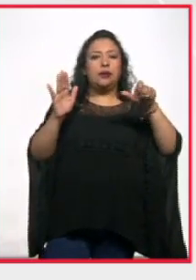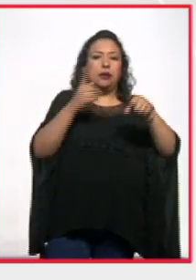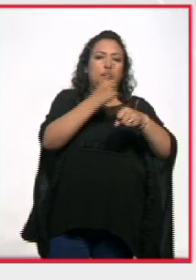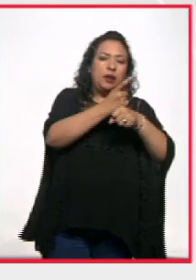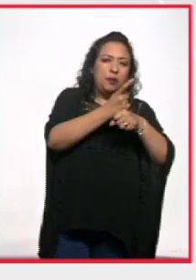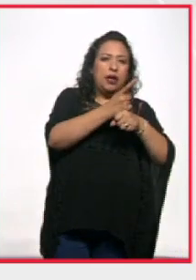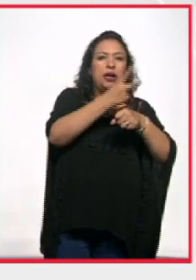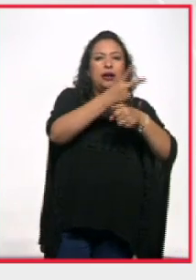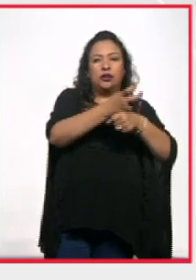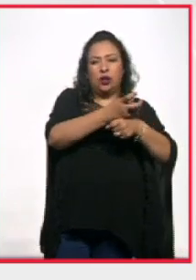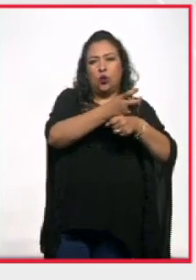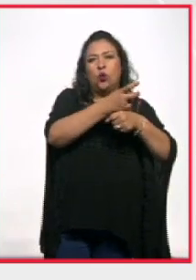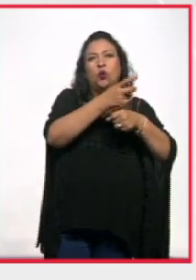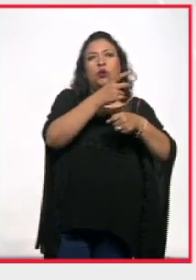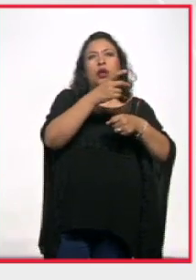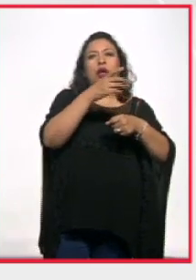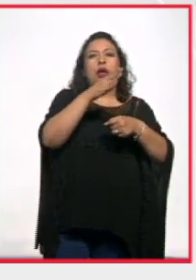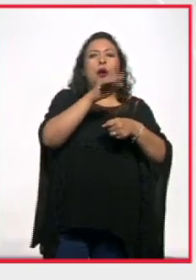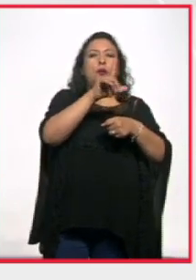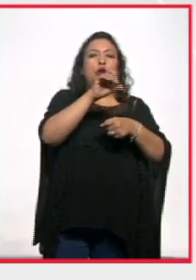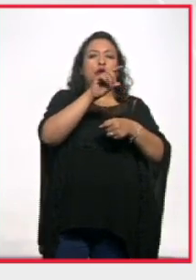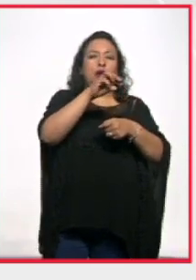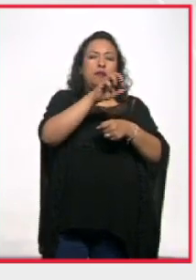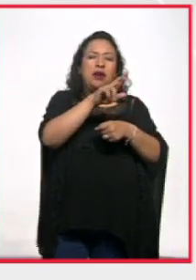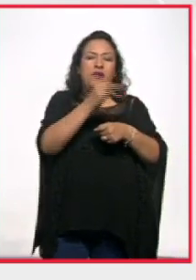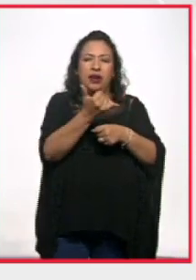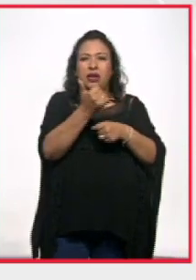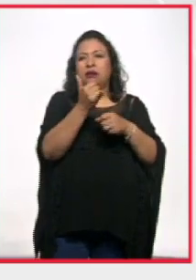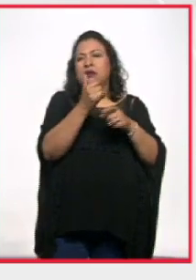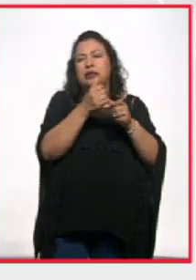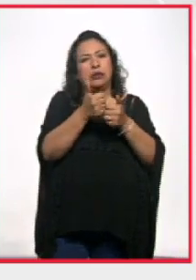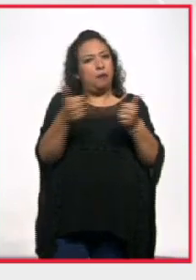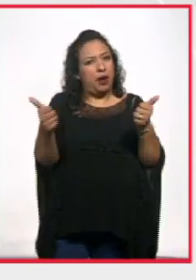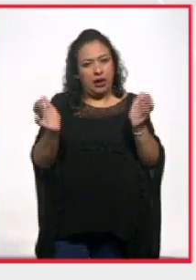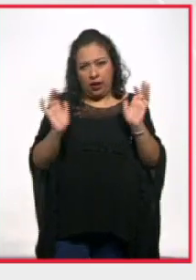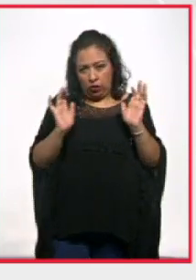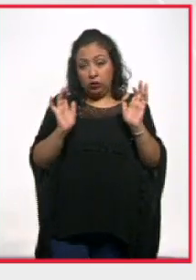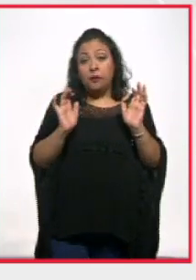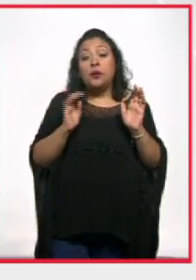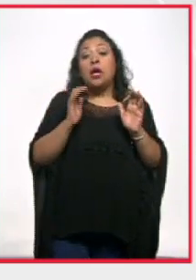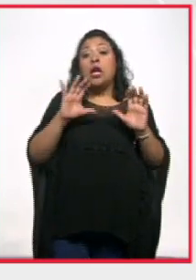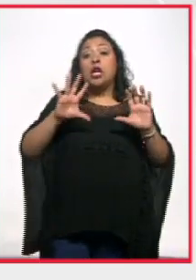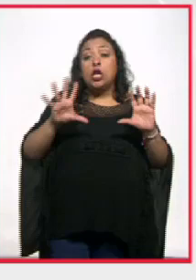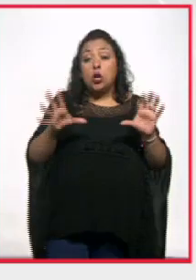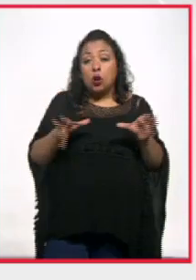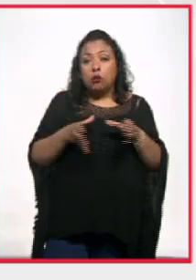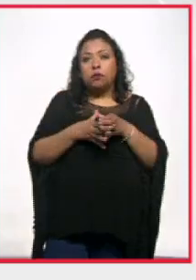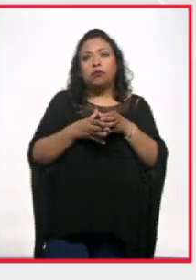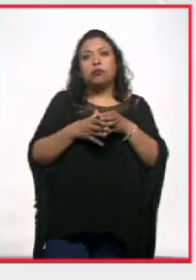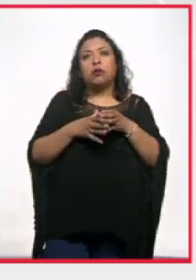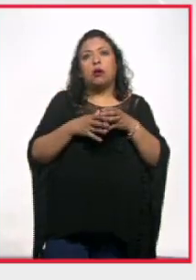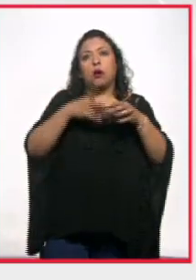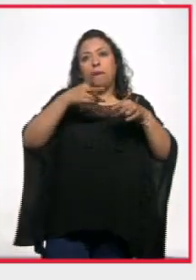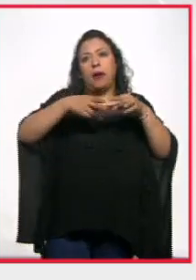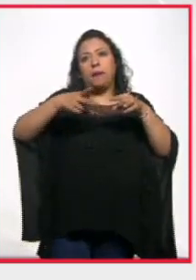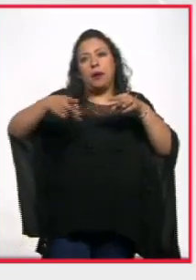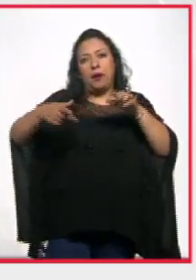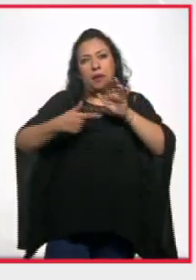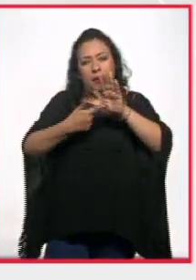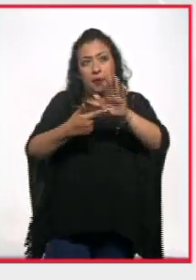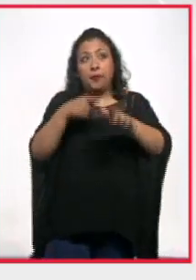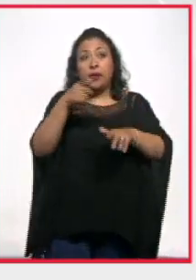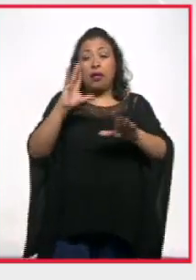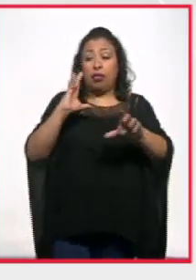o de la Elizabeth II o la de Bloody Mary, etcétera. Son como separados y finalmente se van juntando formando una serie.